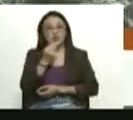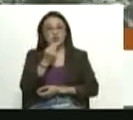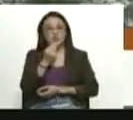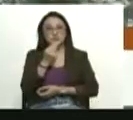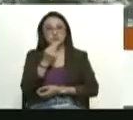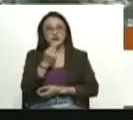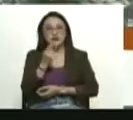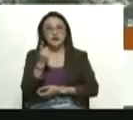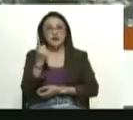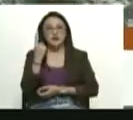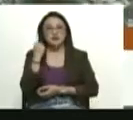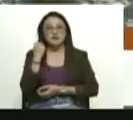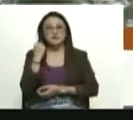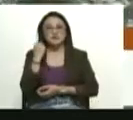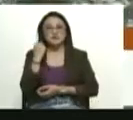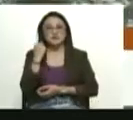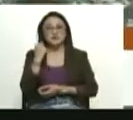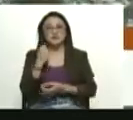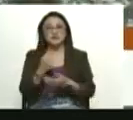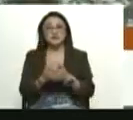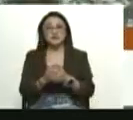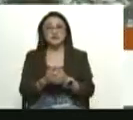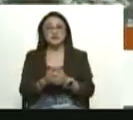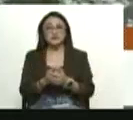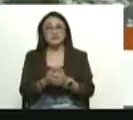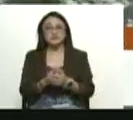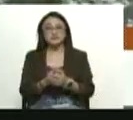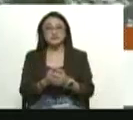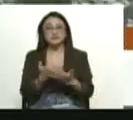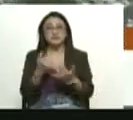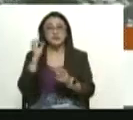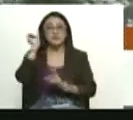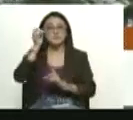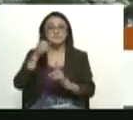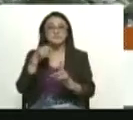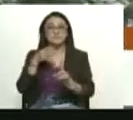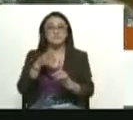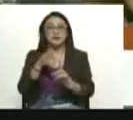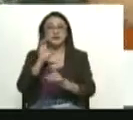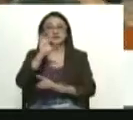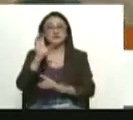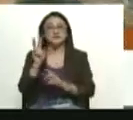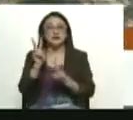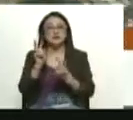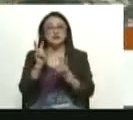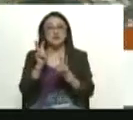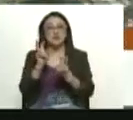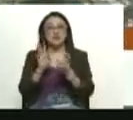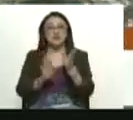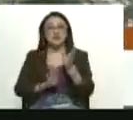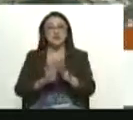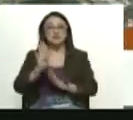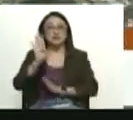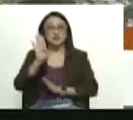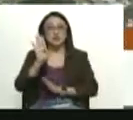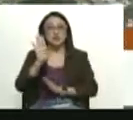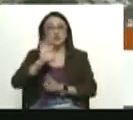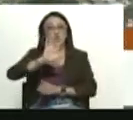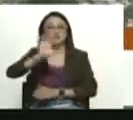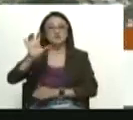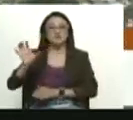ayer nos reunimos con los presidentes de los países amazónicos para construir una nueva visión de desarrollo sostenible para la